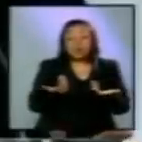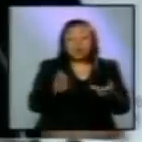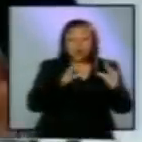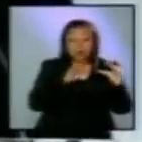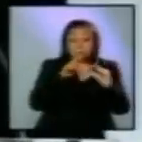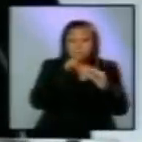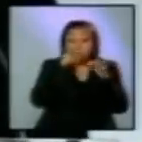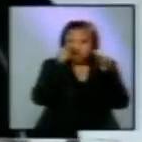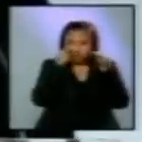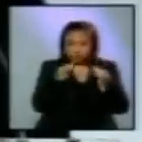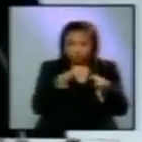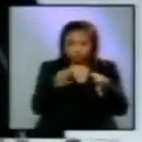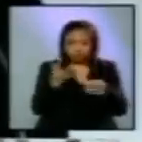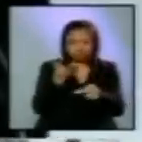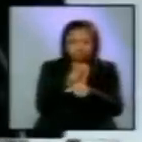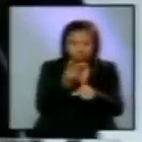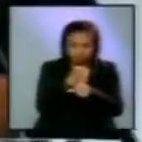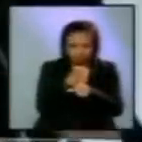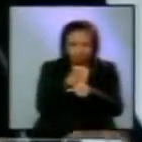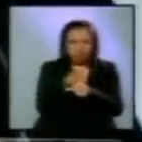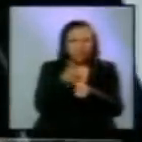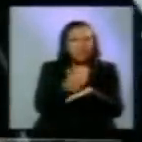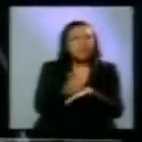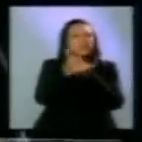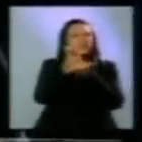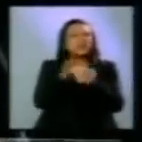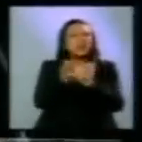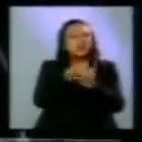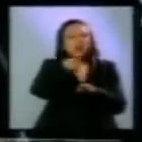enseñanza, y un instrumento es el que